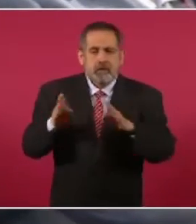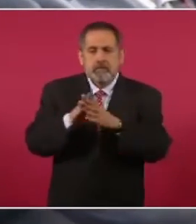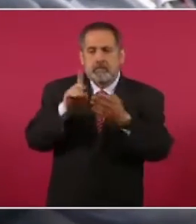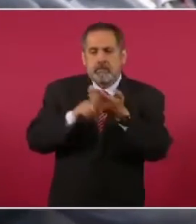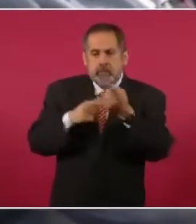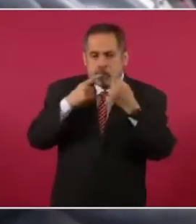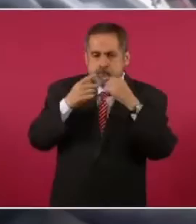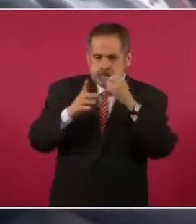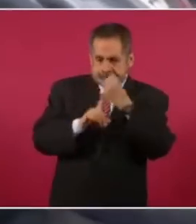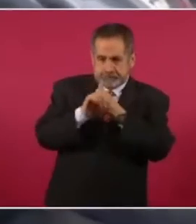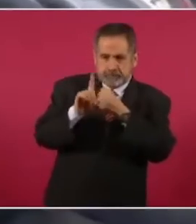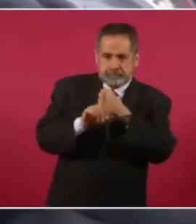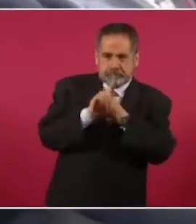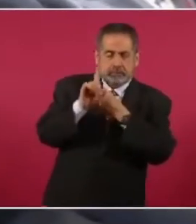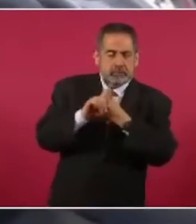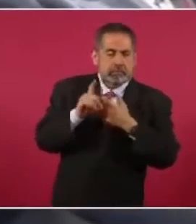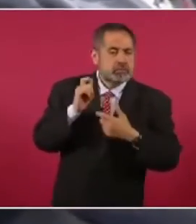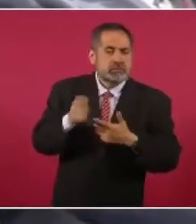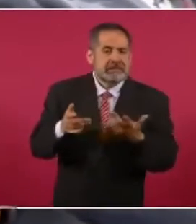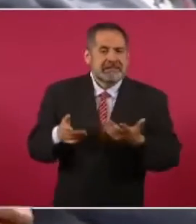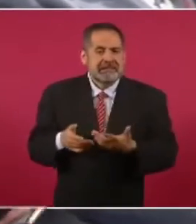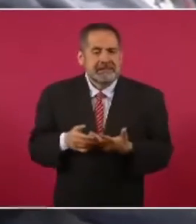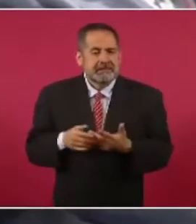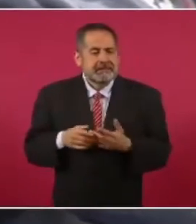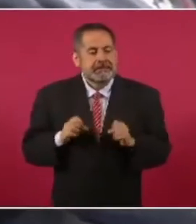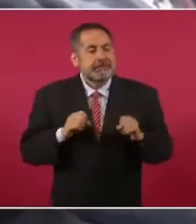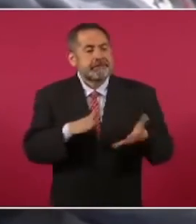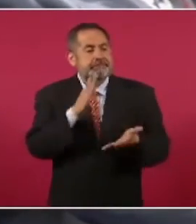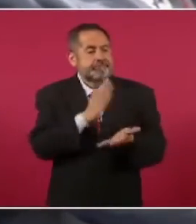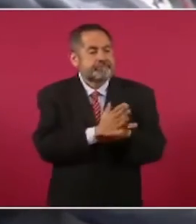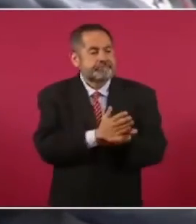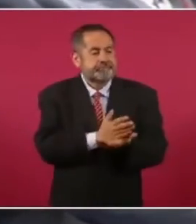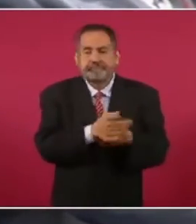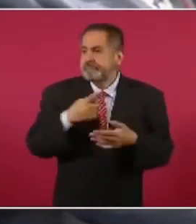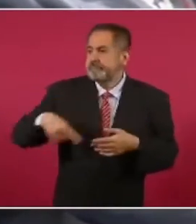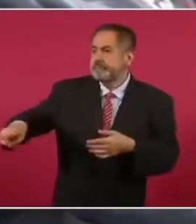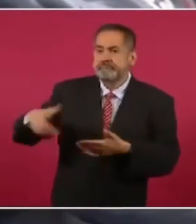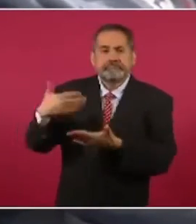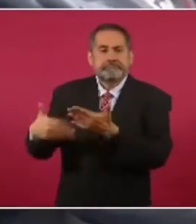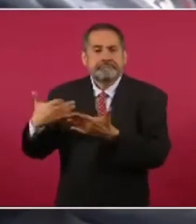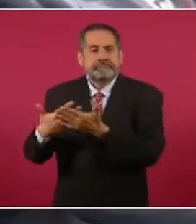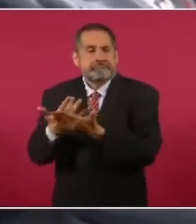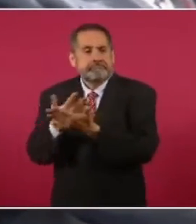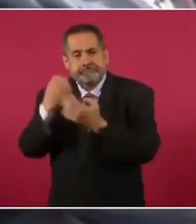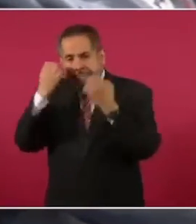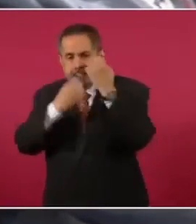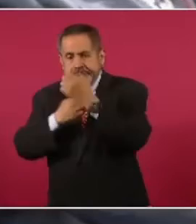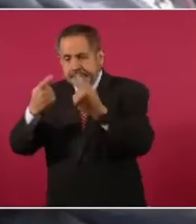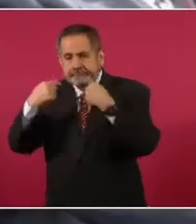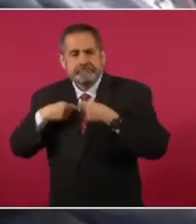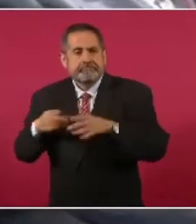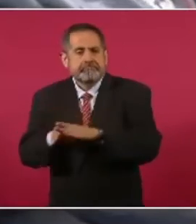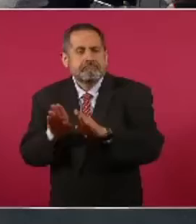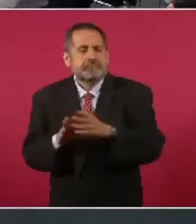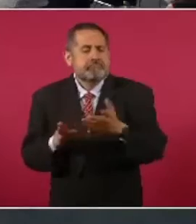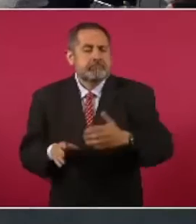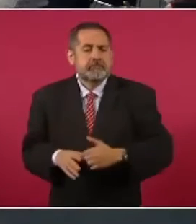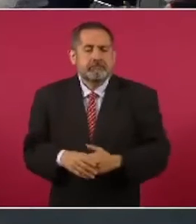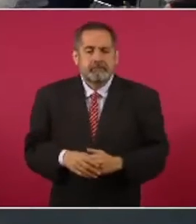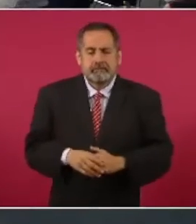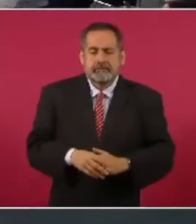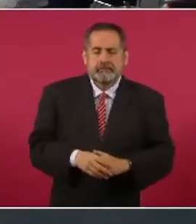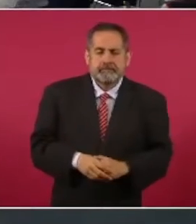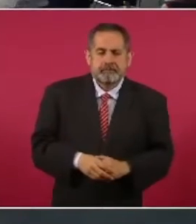el problema aquí es que se ha dejado varados a muchos de los pacientes con ese tipo de servicios, solamente si se está haciendo el problema revisiones.